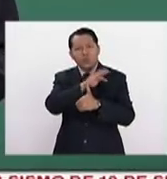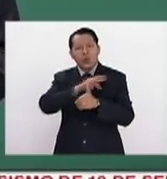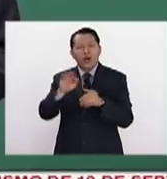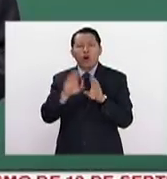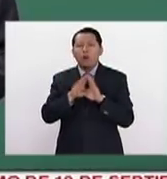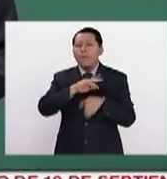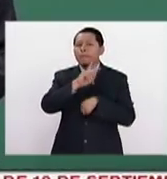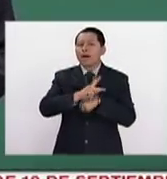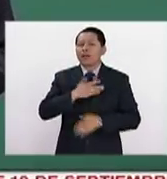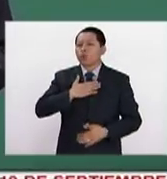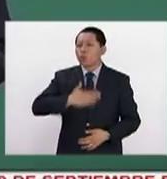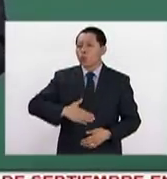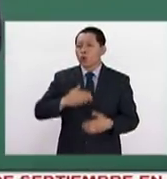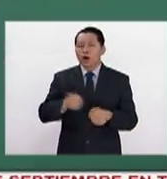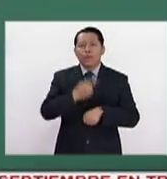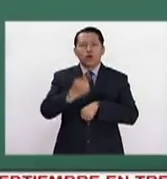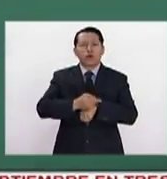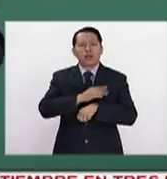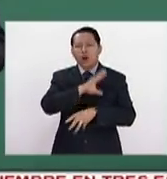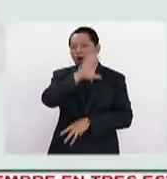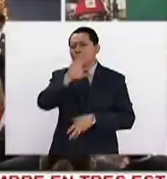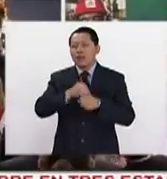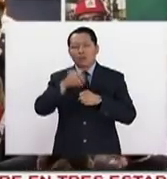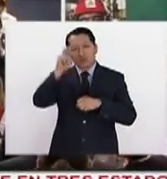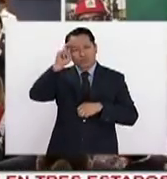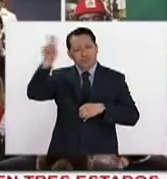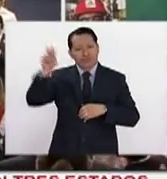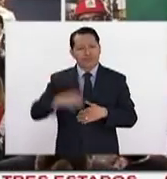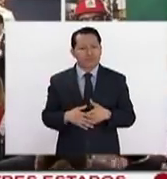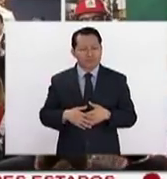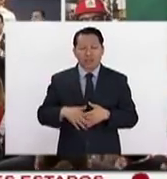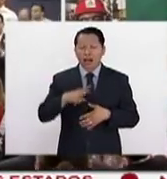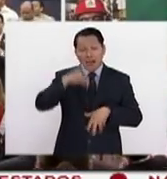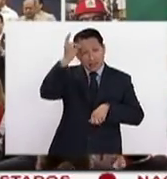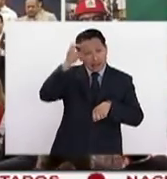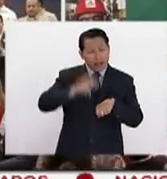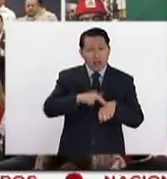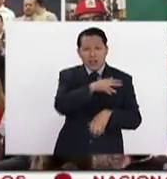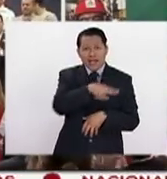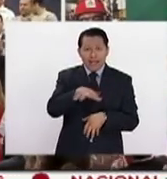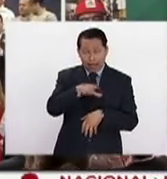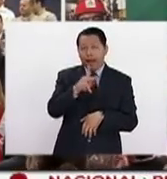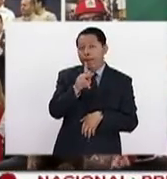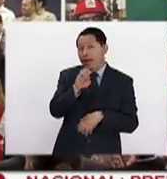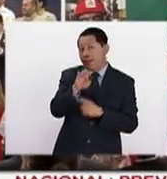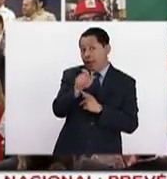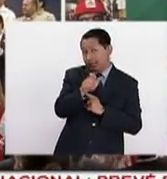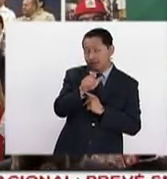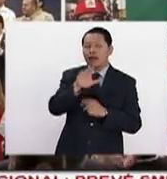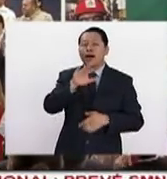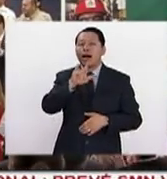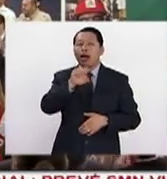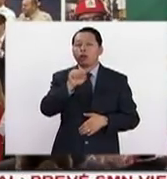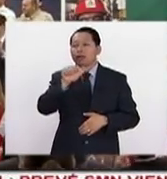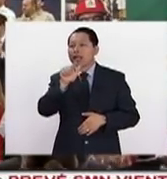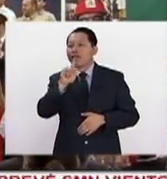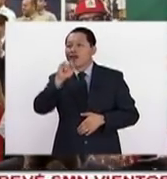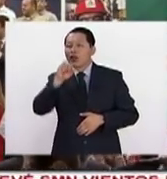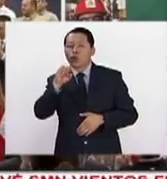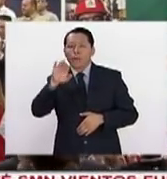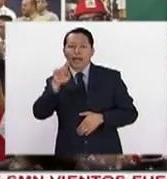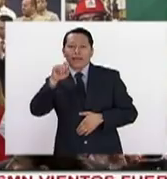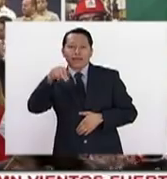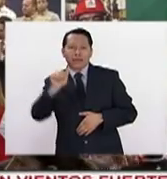justo y con oportunidades que todos anhelamos. En el evento, el director general de Petróleos Mexicanos, Carlos Alberto Treviño